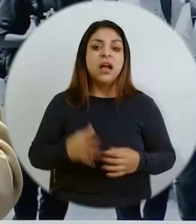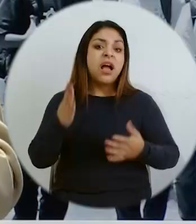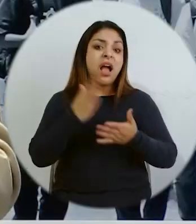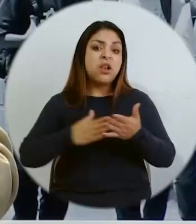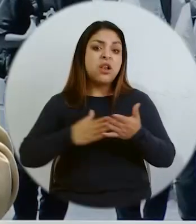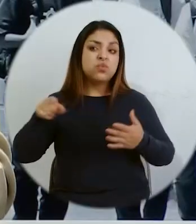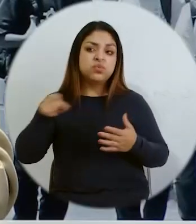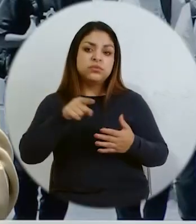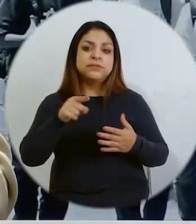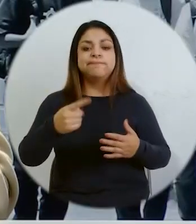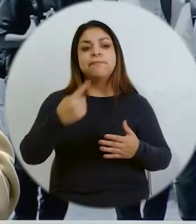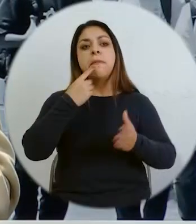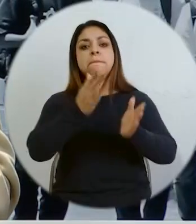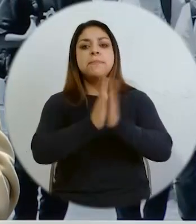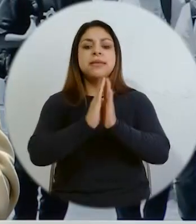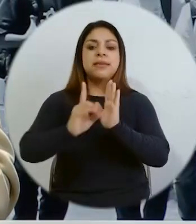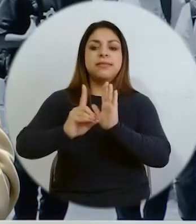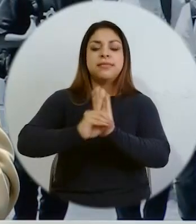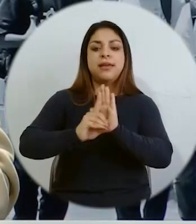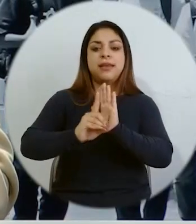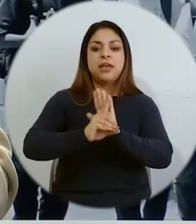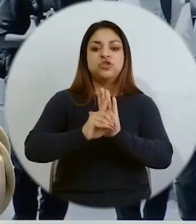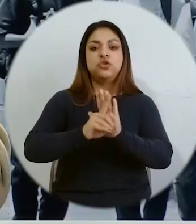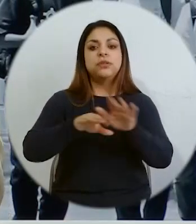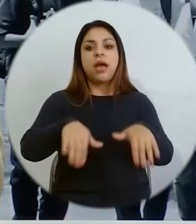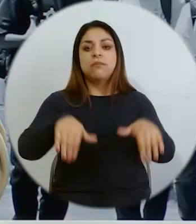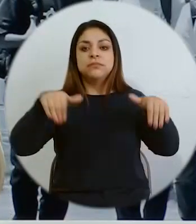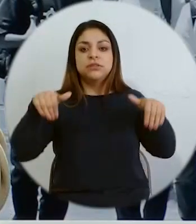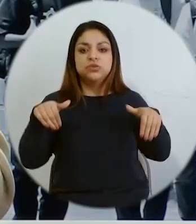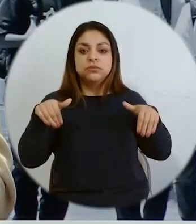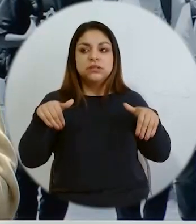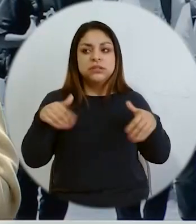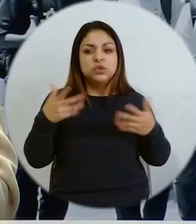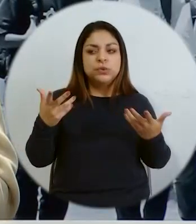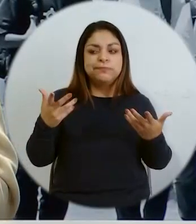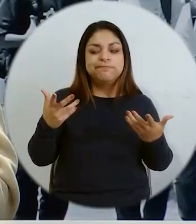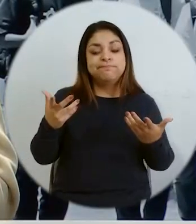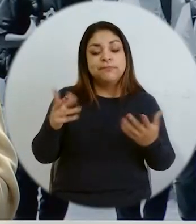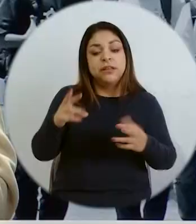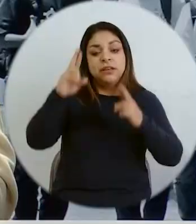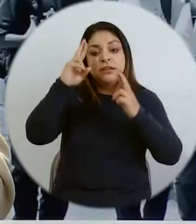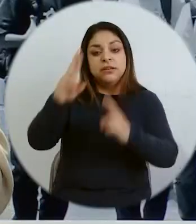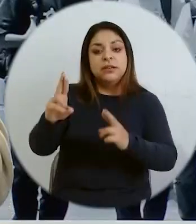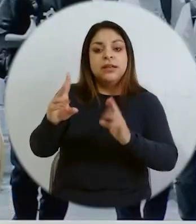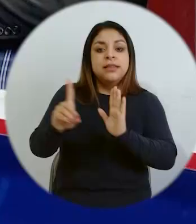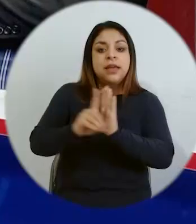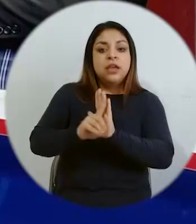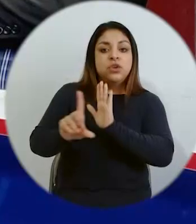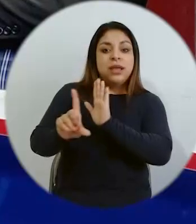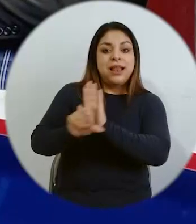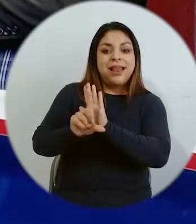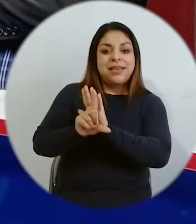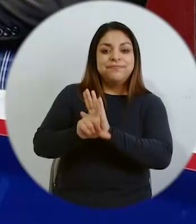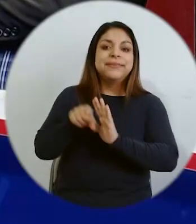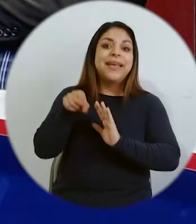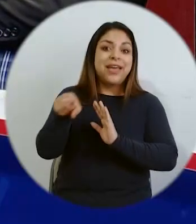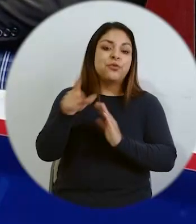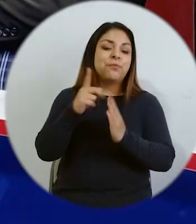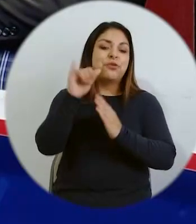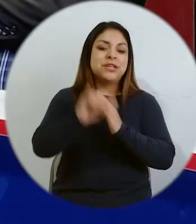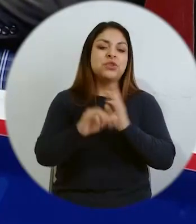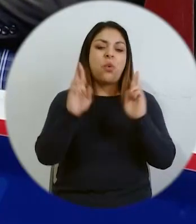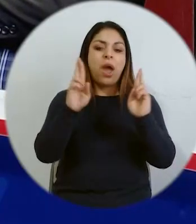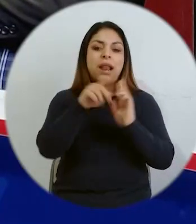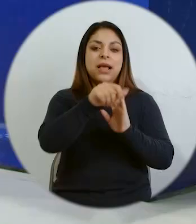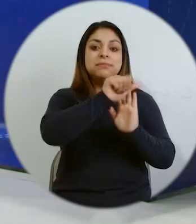Muchos se acogen al derecho de abstención. Nosotros tenemos que respetar lo que establece la ley, y que eso es un proyecto que está